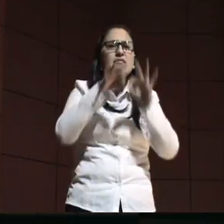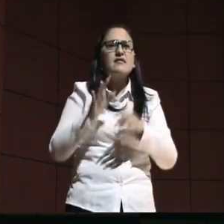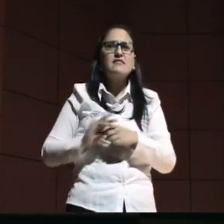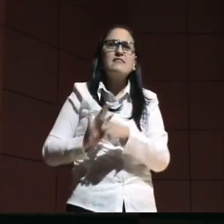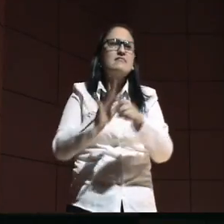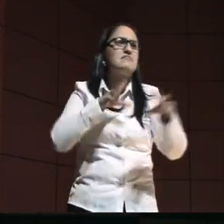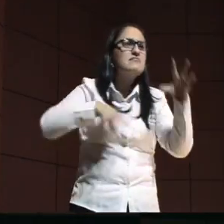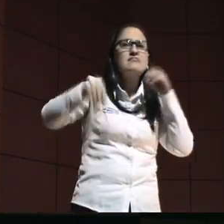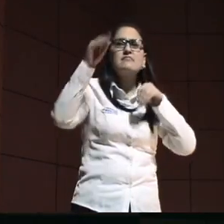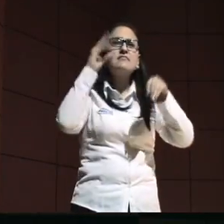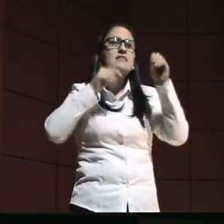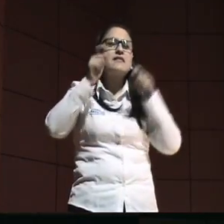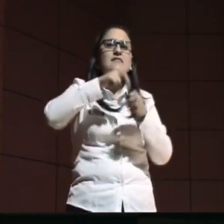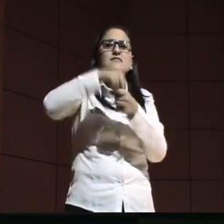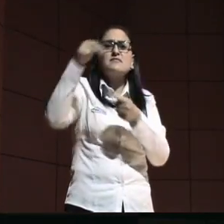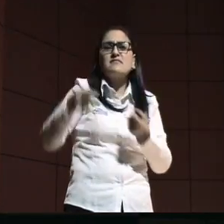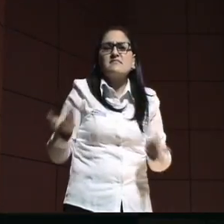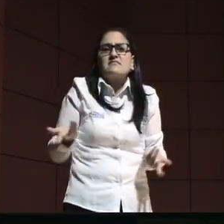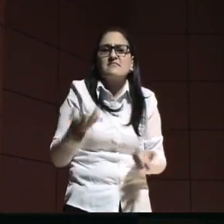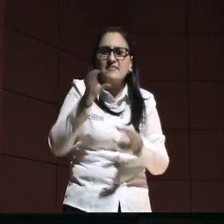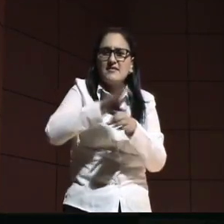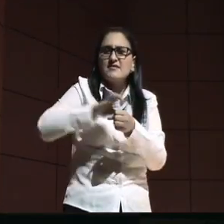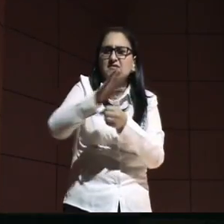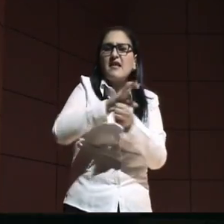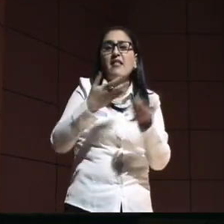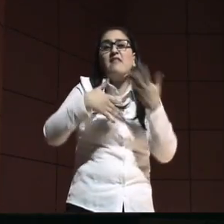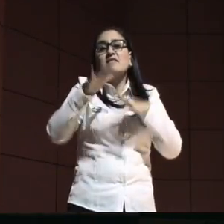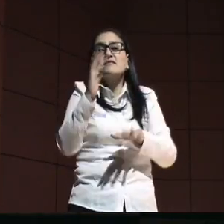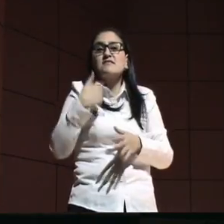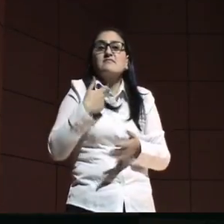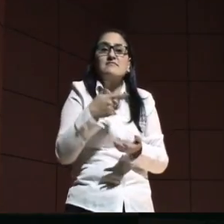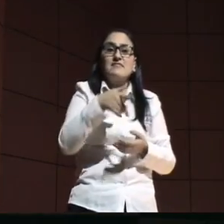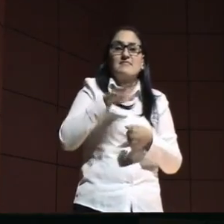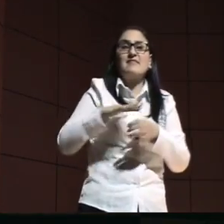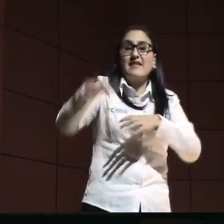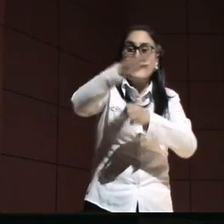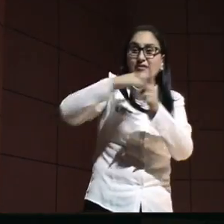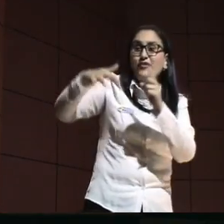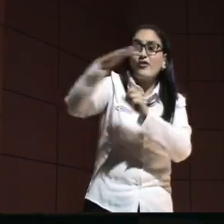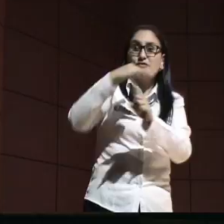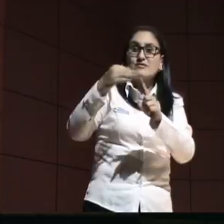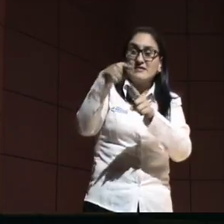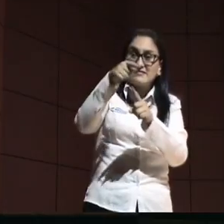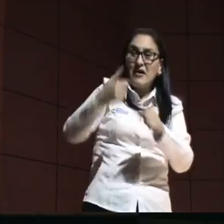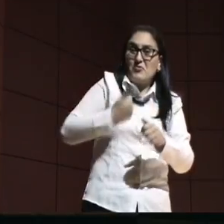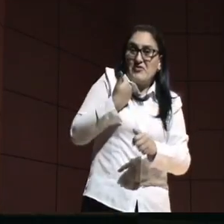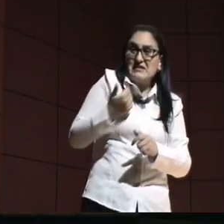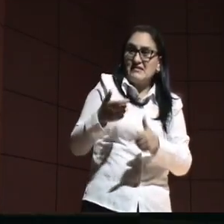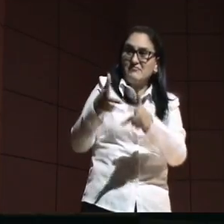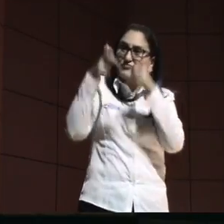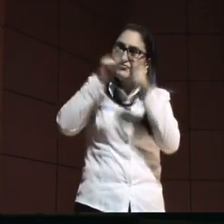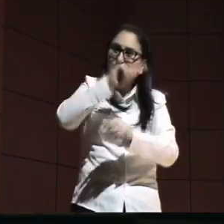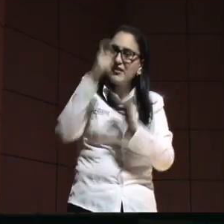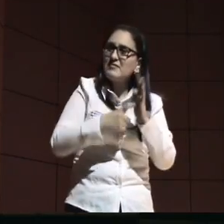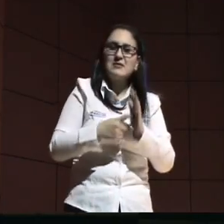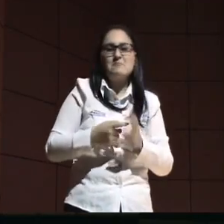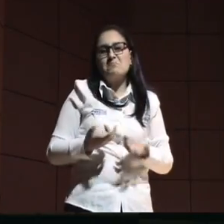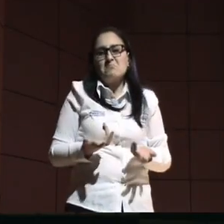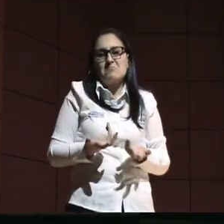personas no llegan o no logramos en algunas ocasiones a vivir esos entornos y esos espacios.